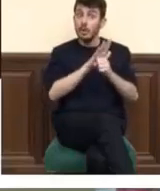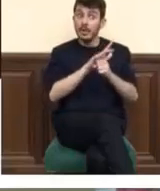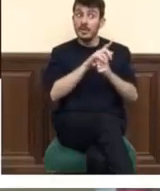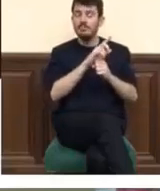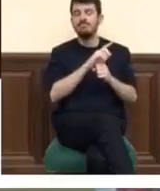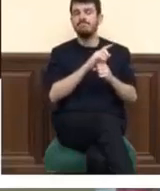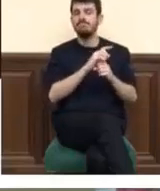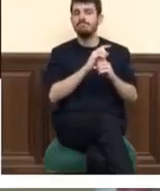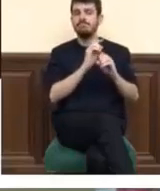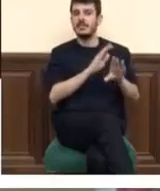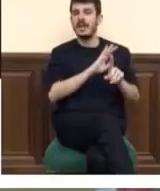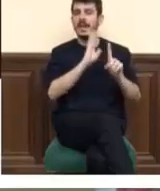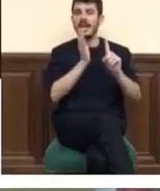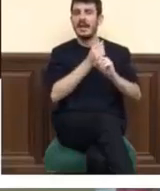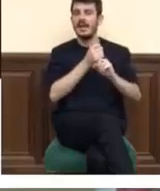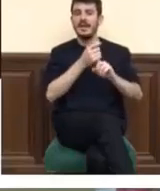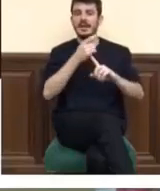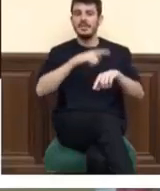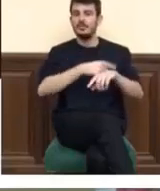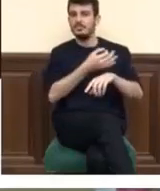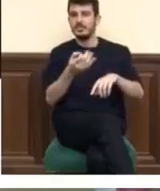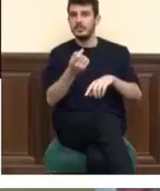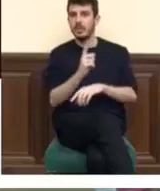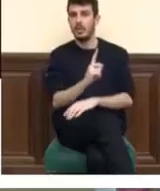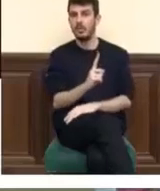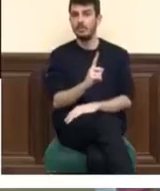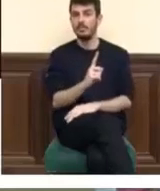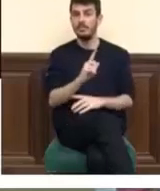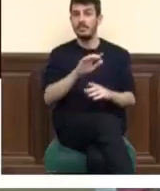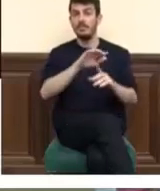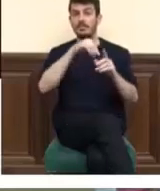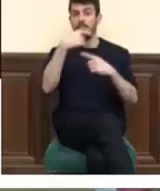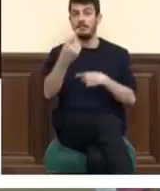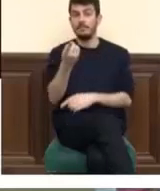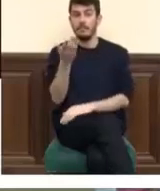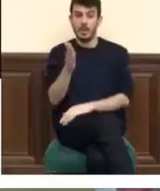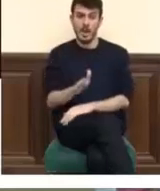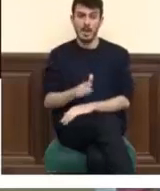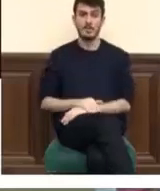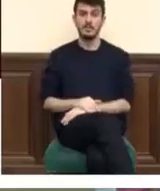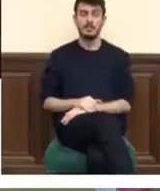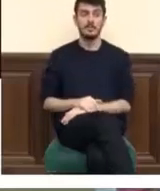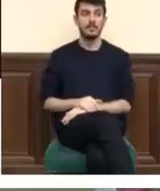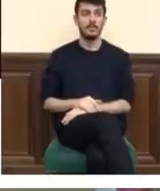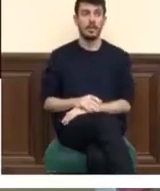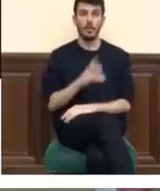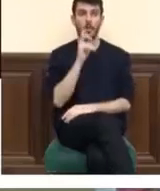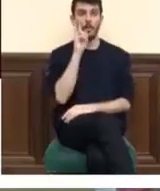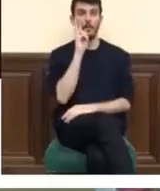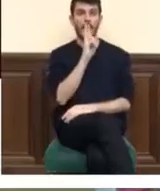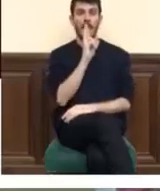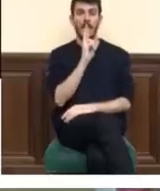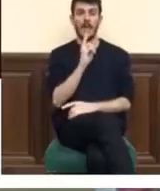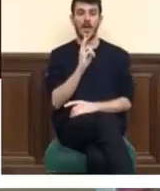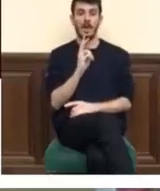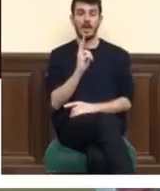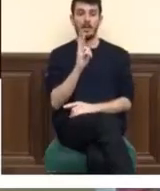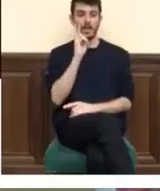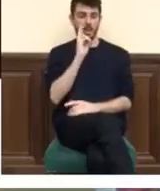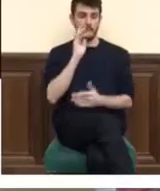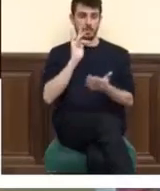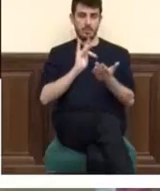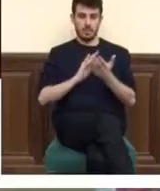no se diagnostique a tiempo y que se muera. Que vea en primera persona cómo estando